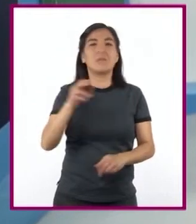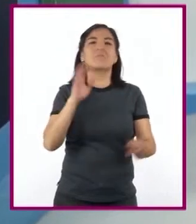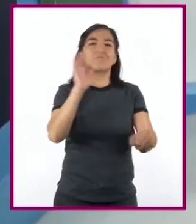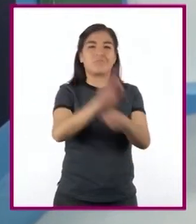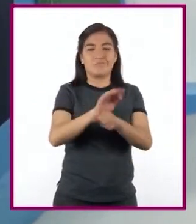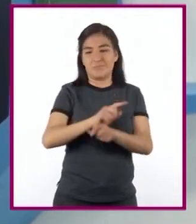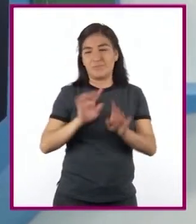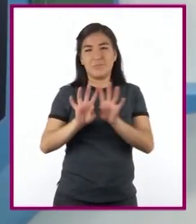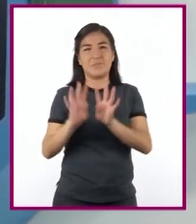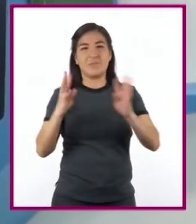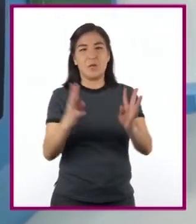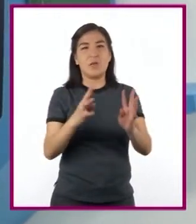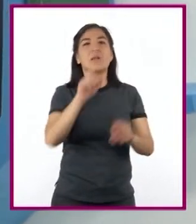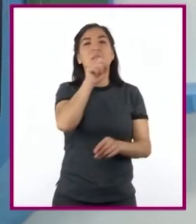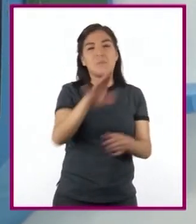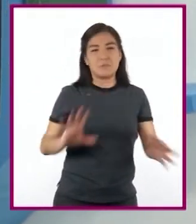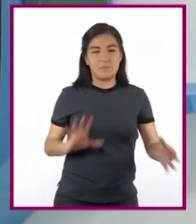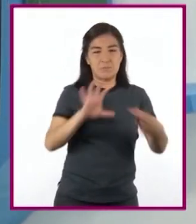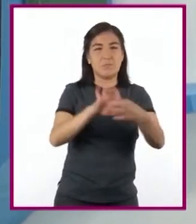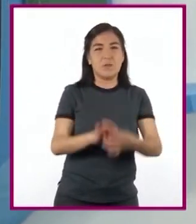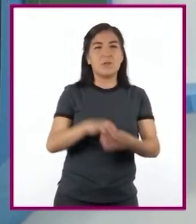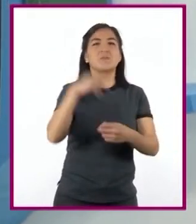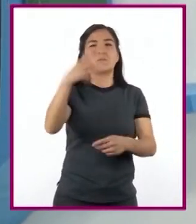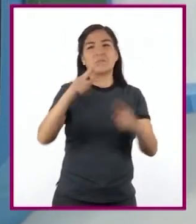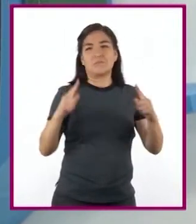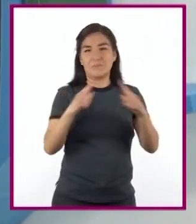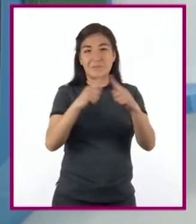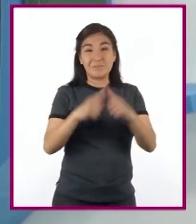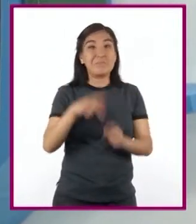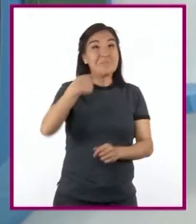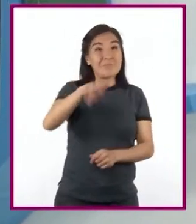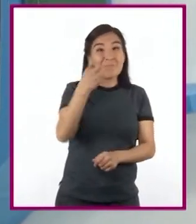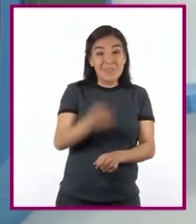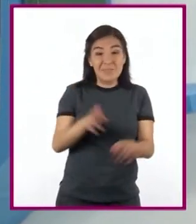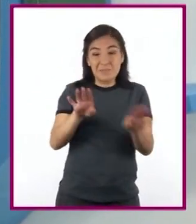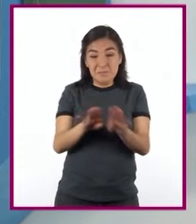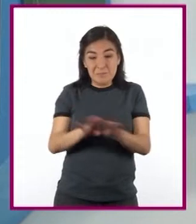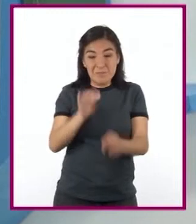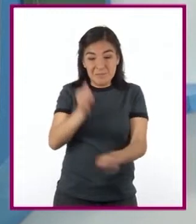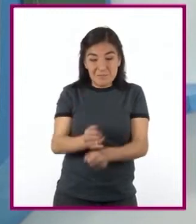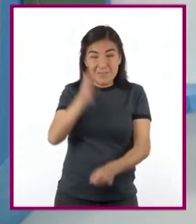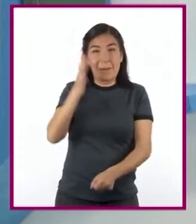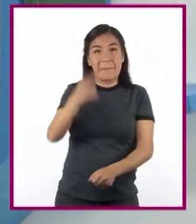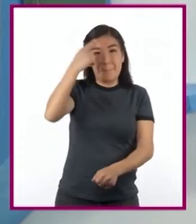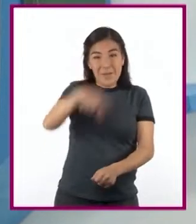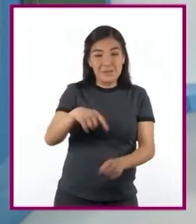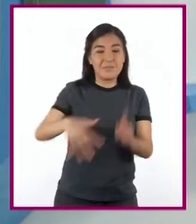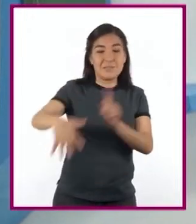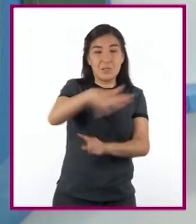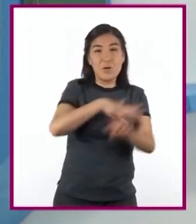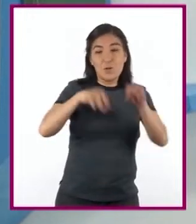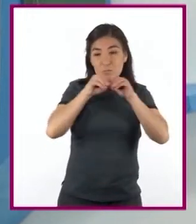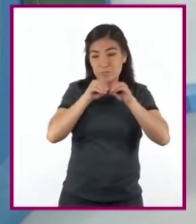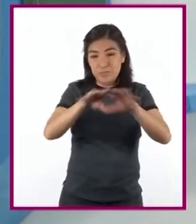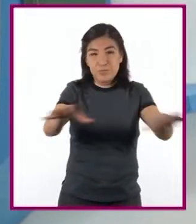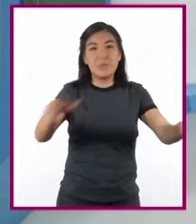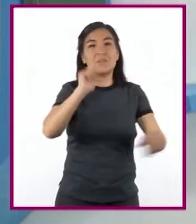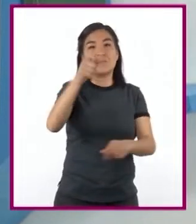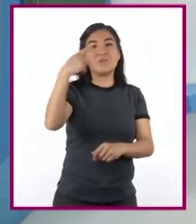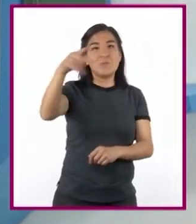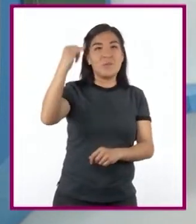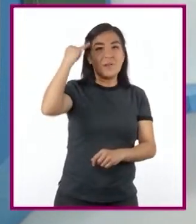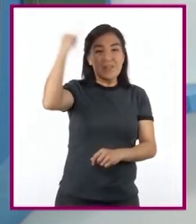vigilancia, aunado a la Iglesia. Pero esto no impidió que en estos territorios se difundieran las ideas liberales